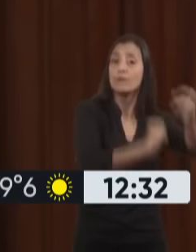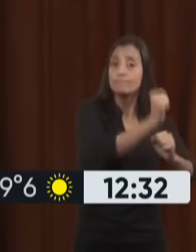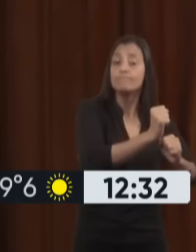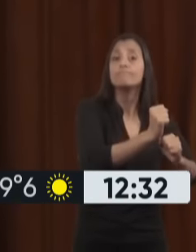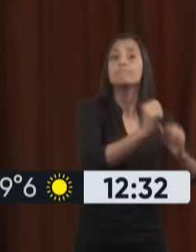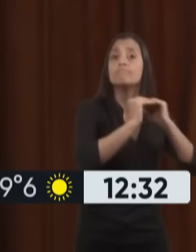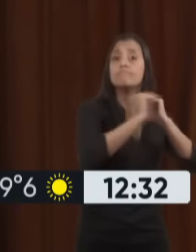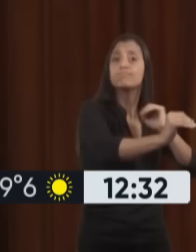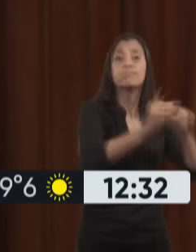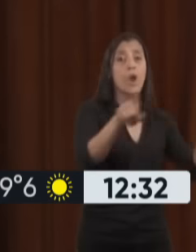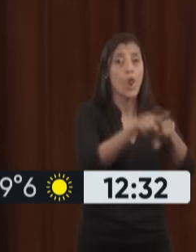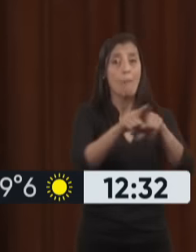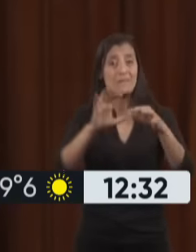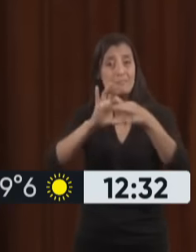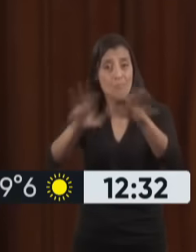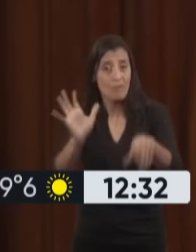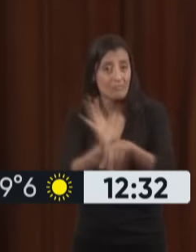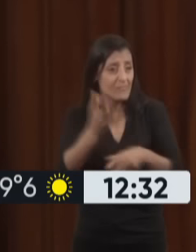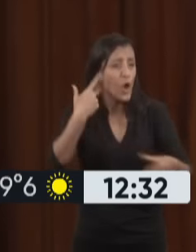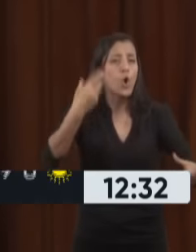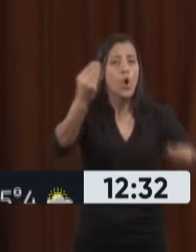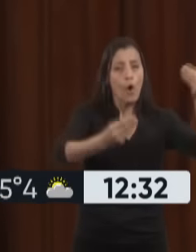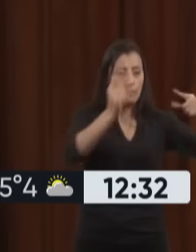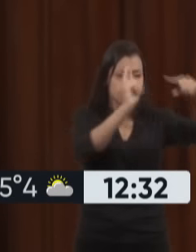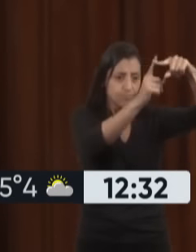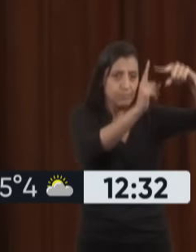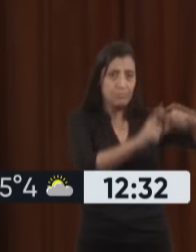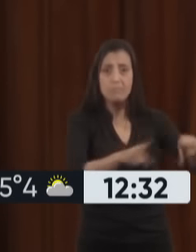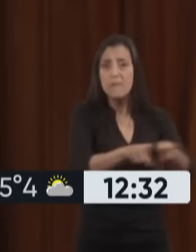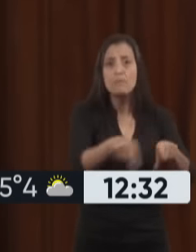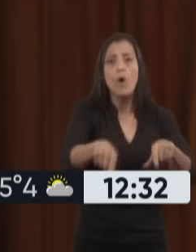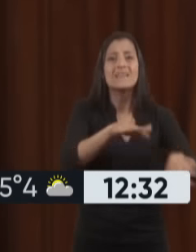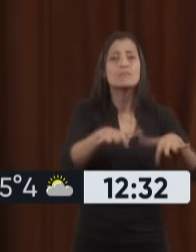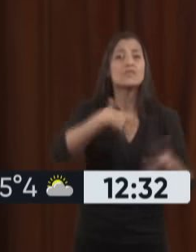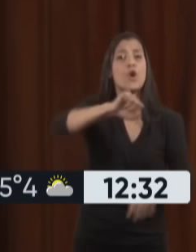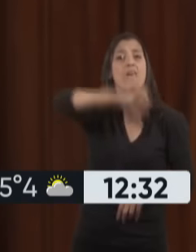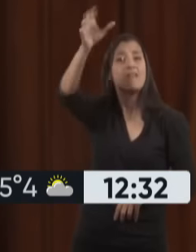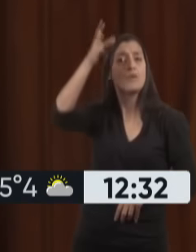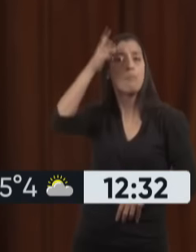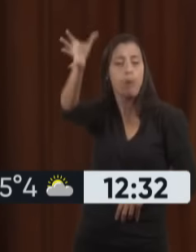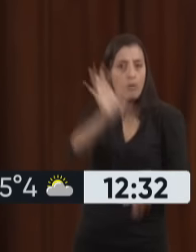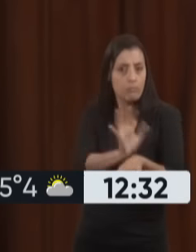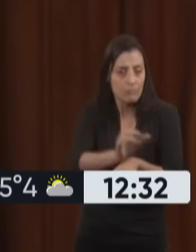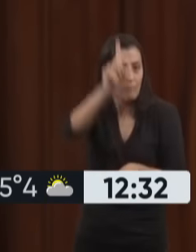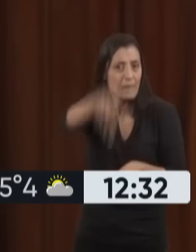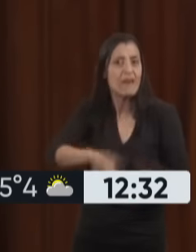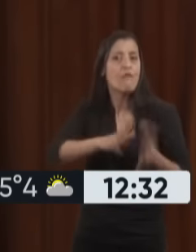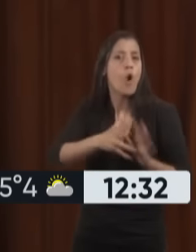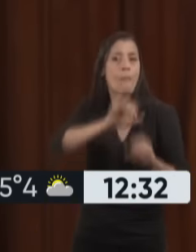libertad. ¿O acaso la contabilidad permanente de un régimen de inflación alta e inestable no es una